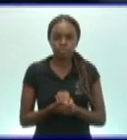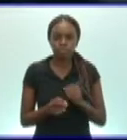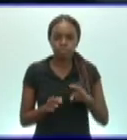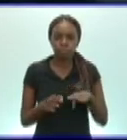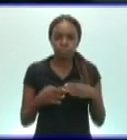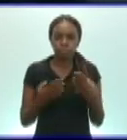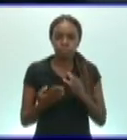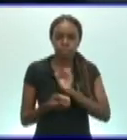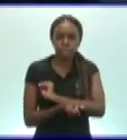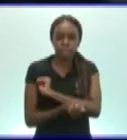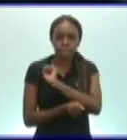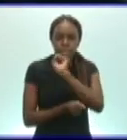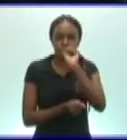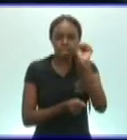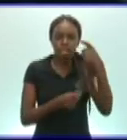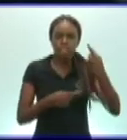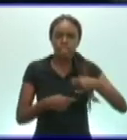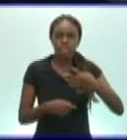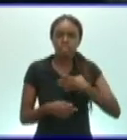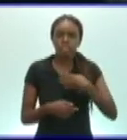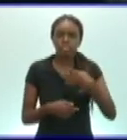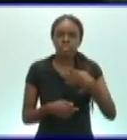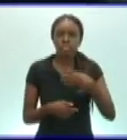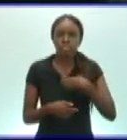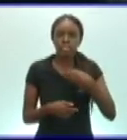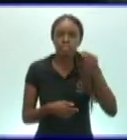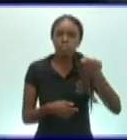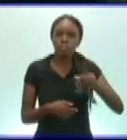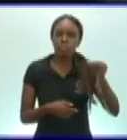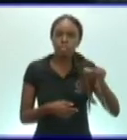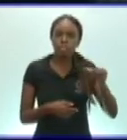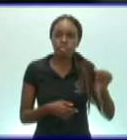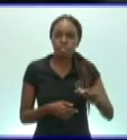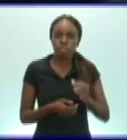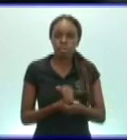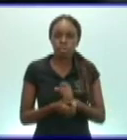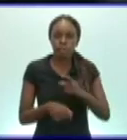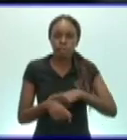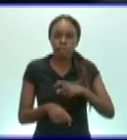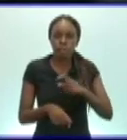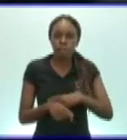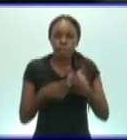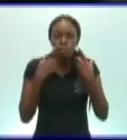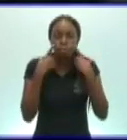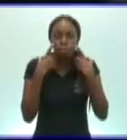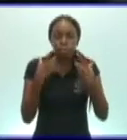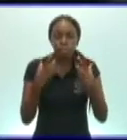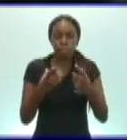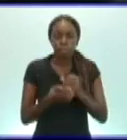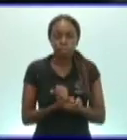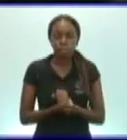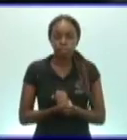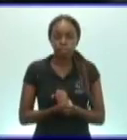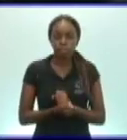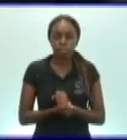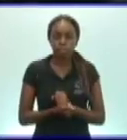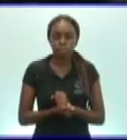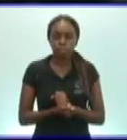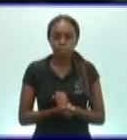alzamiento, sobre el deber que tienen. Señores, estamos en momentos solemnes y decisivos.